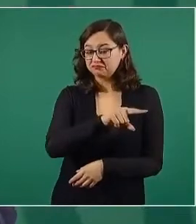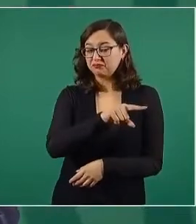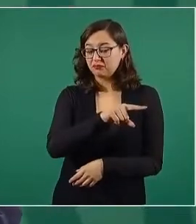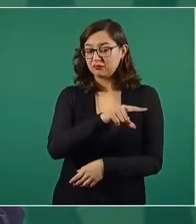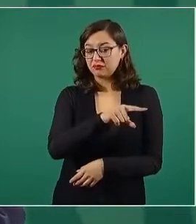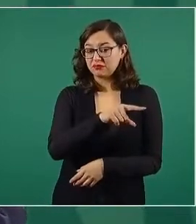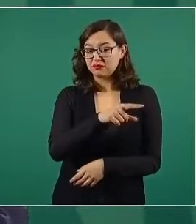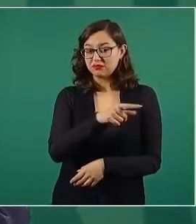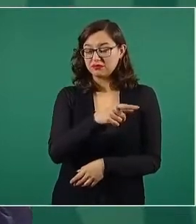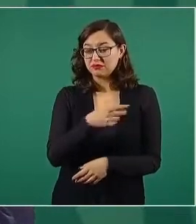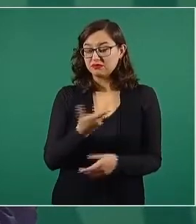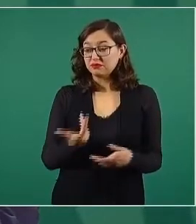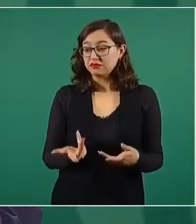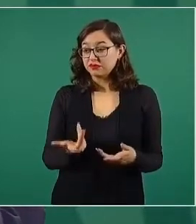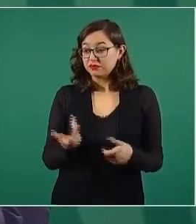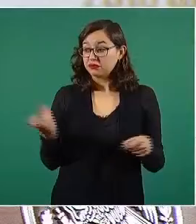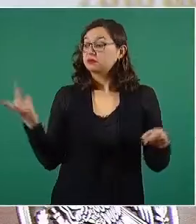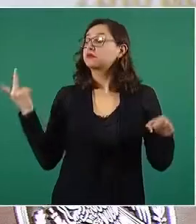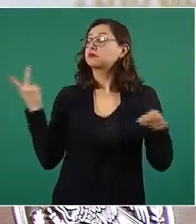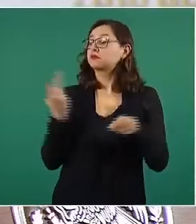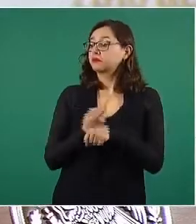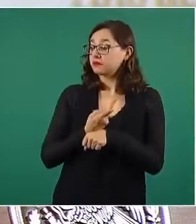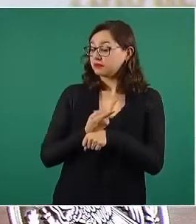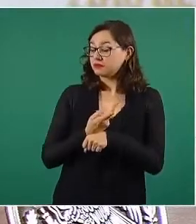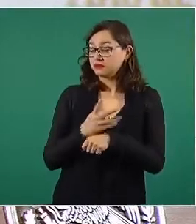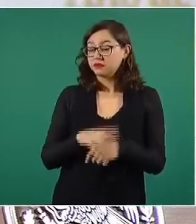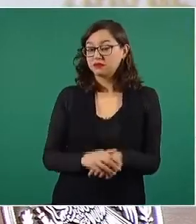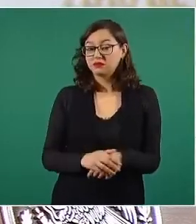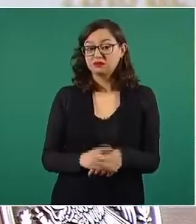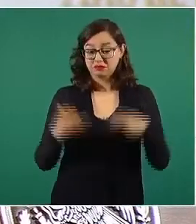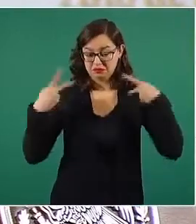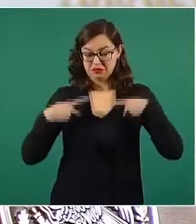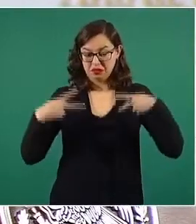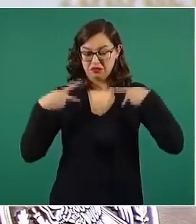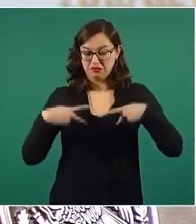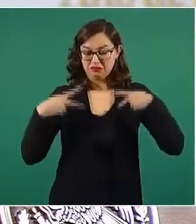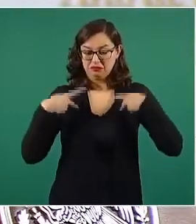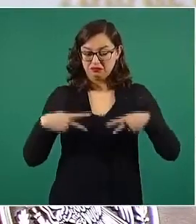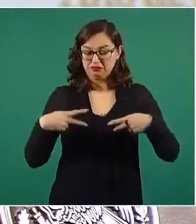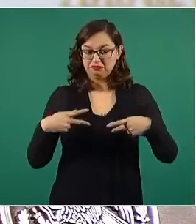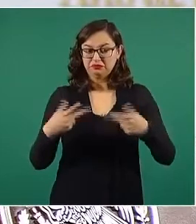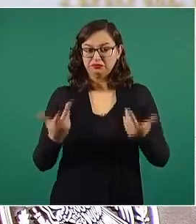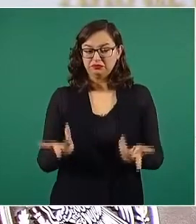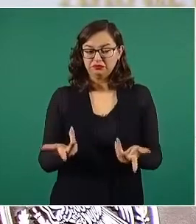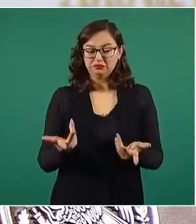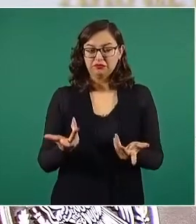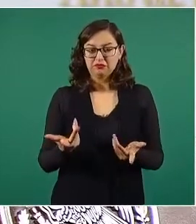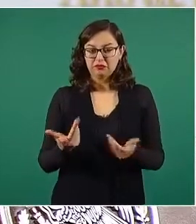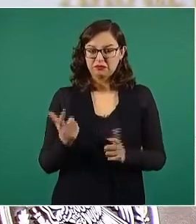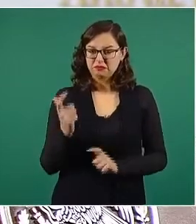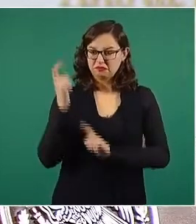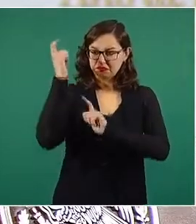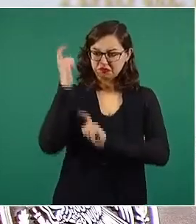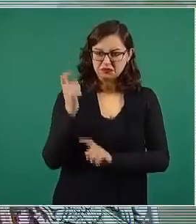o sumergen en agua bendita el puñal